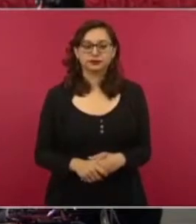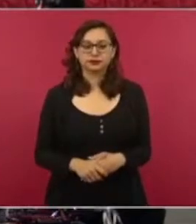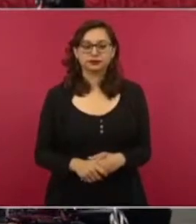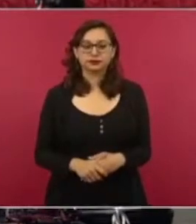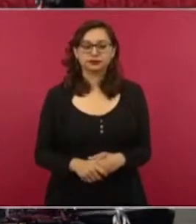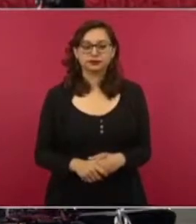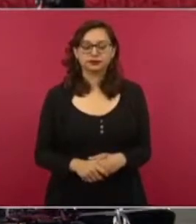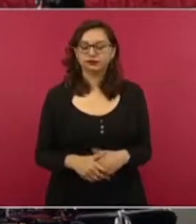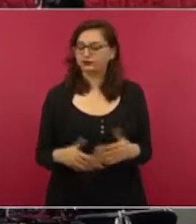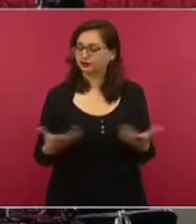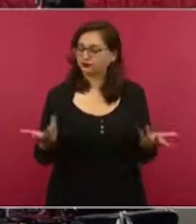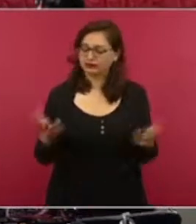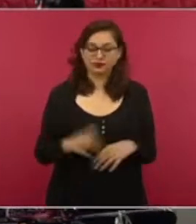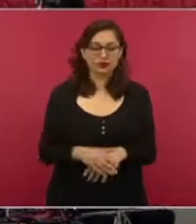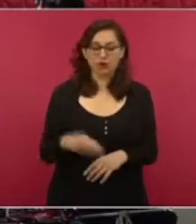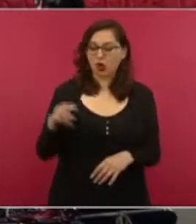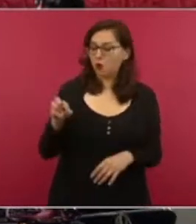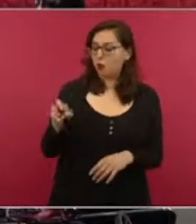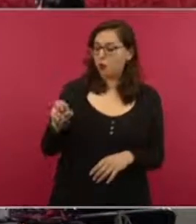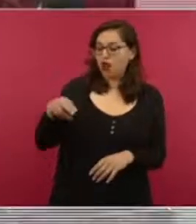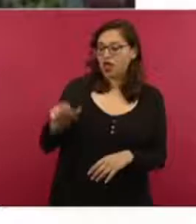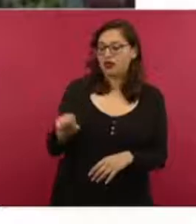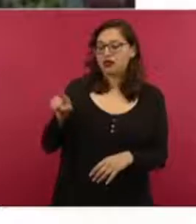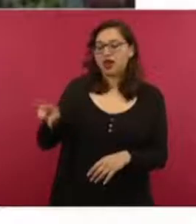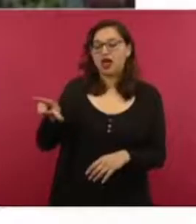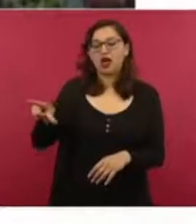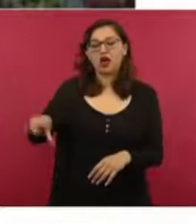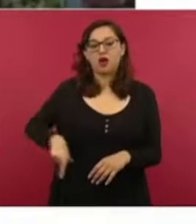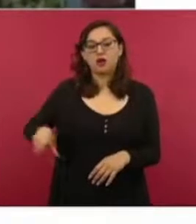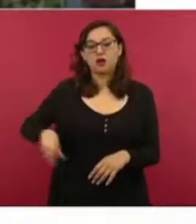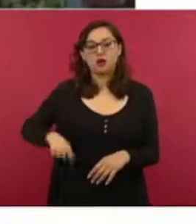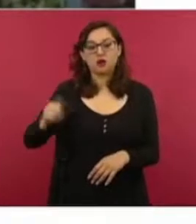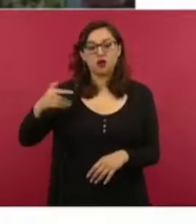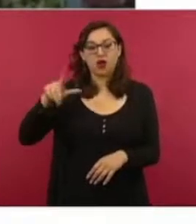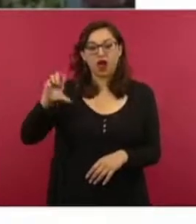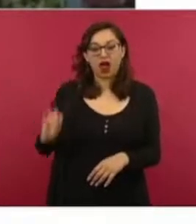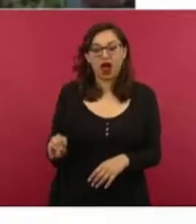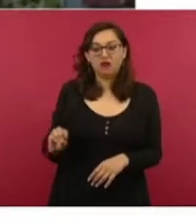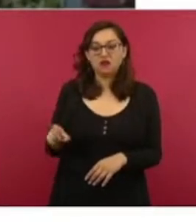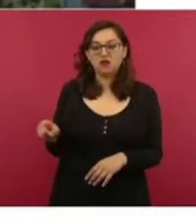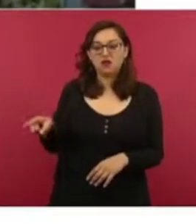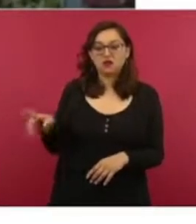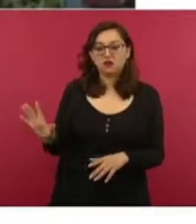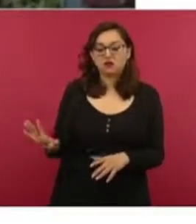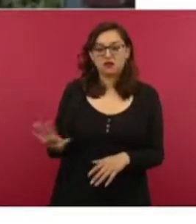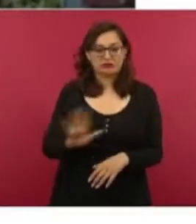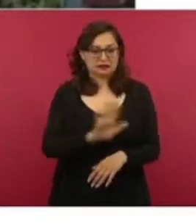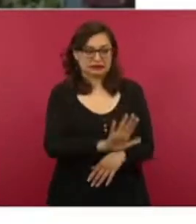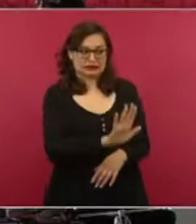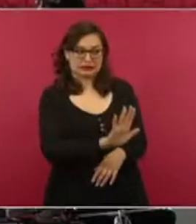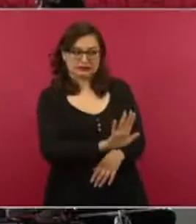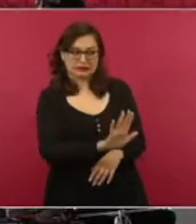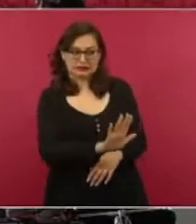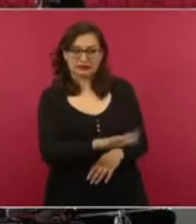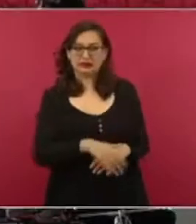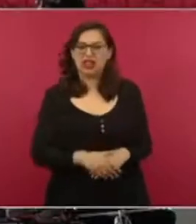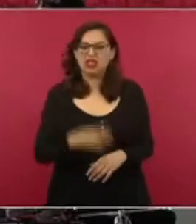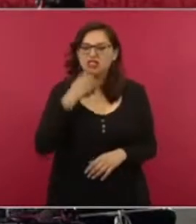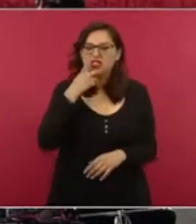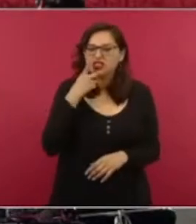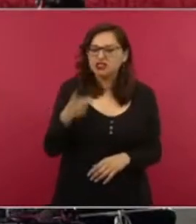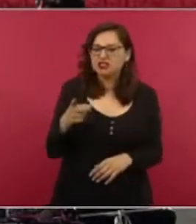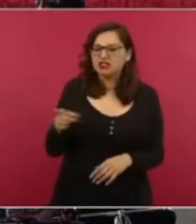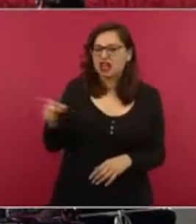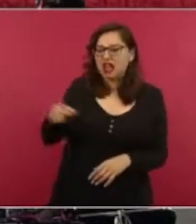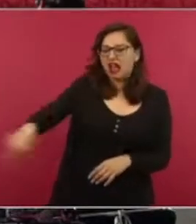Lo que van a hacer estos cuates de Morena y del gobierno de López Obrador. Estos cuates. Con este capricho. Ver, espera. Estos